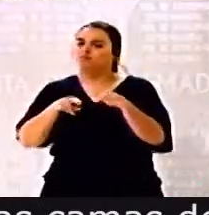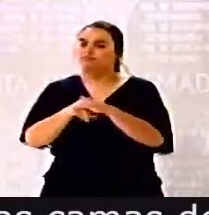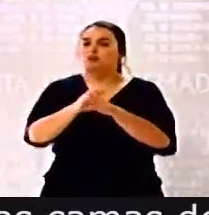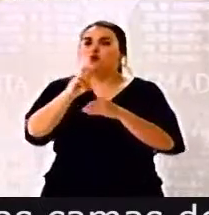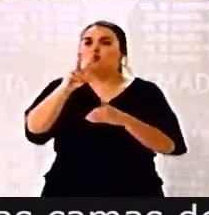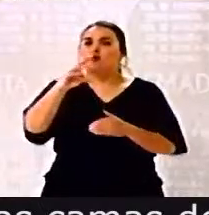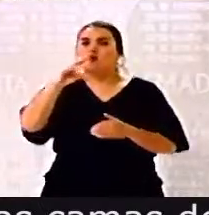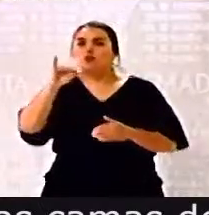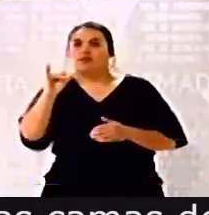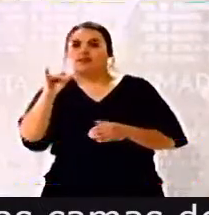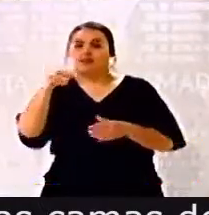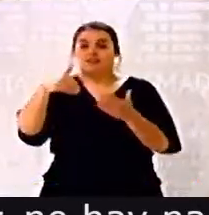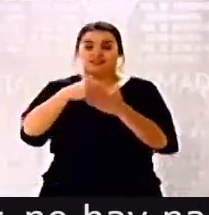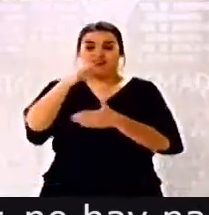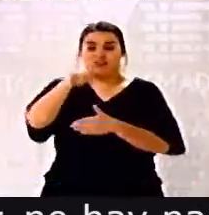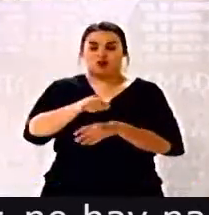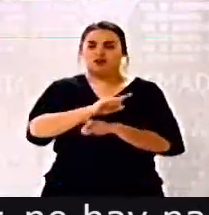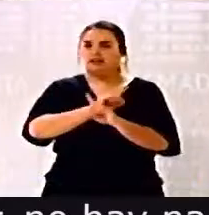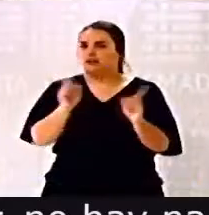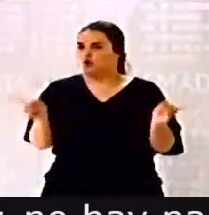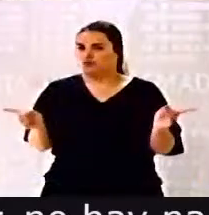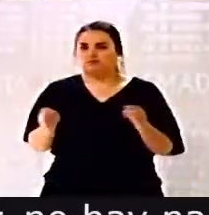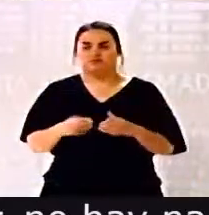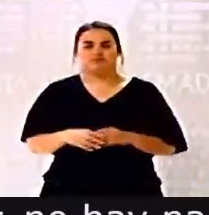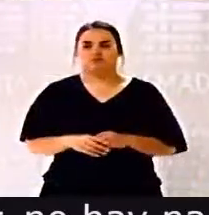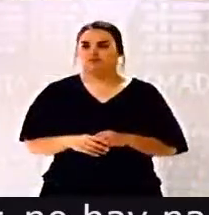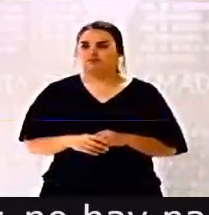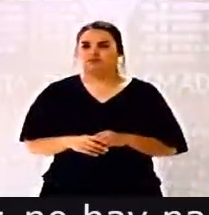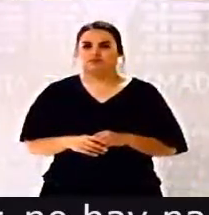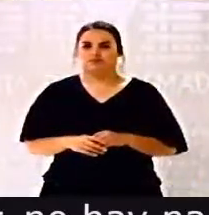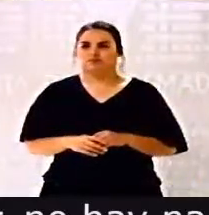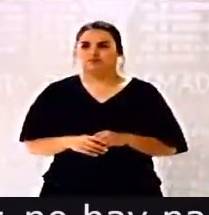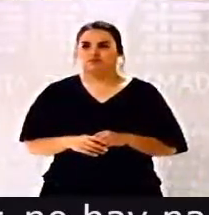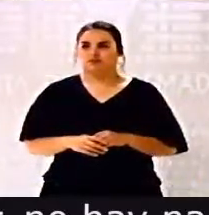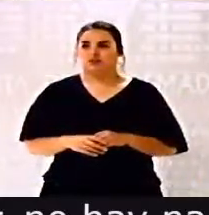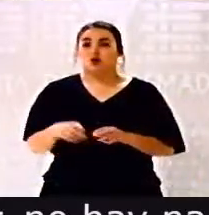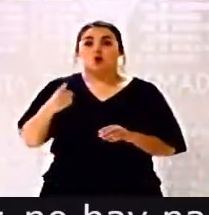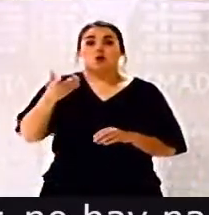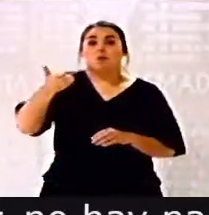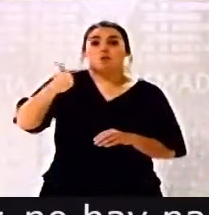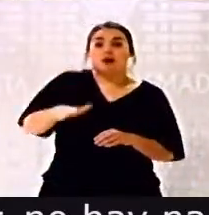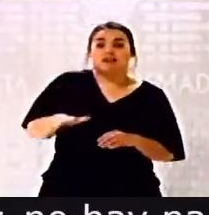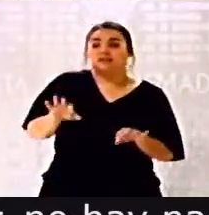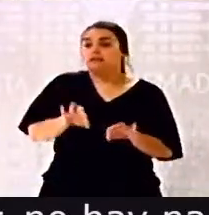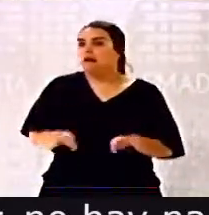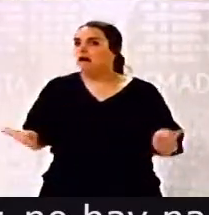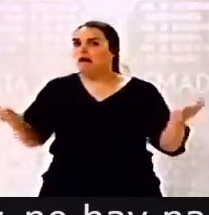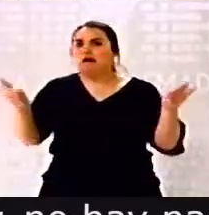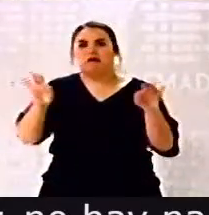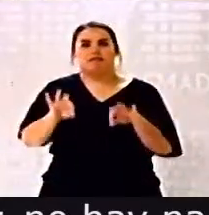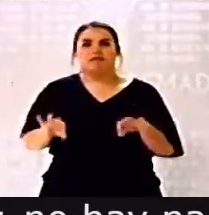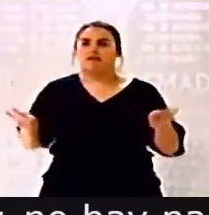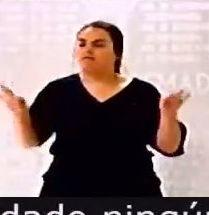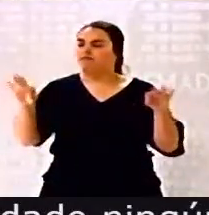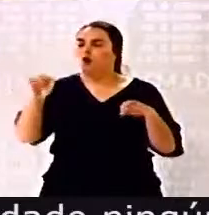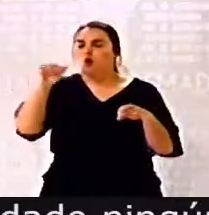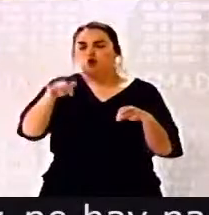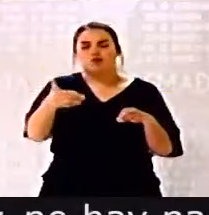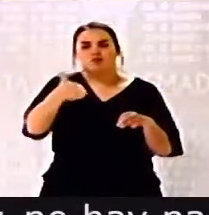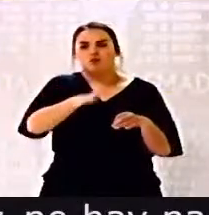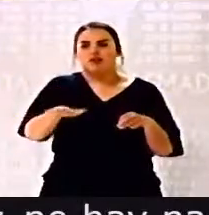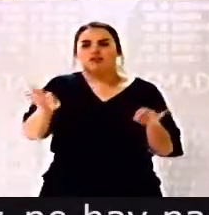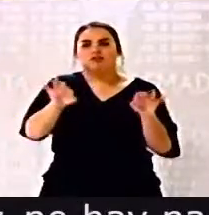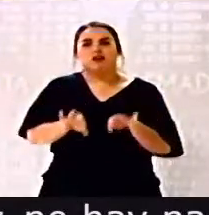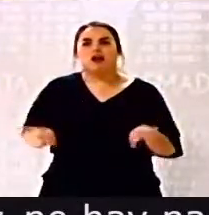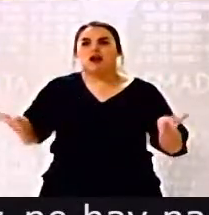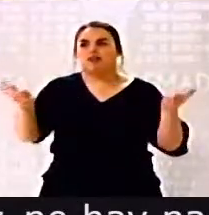UCI en el día de hoy. No se ha producido ningún fallecido en el día de hoy, no se ha producido ningún